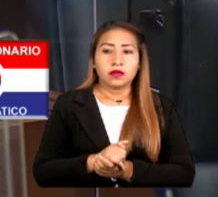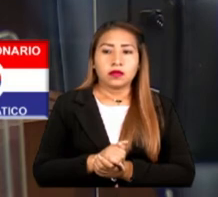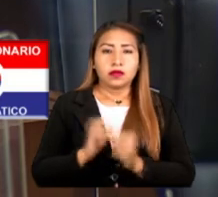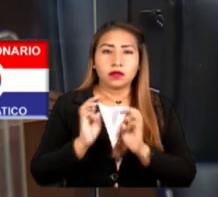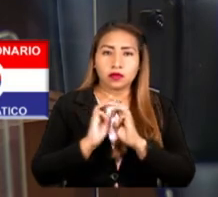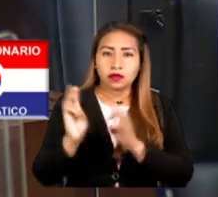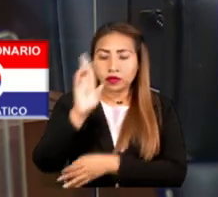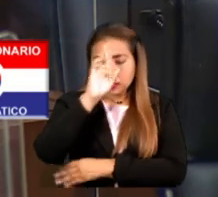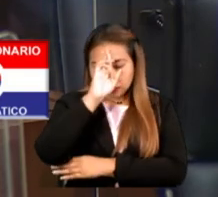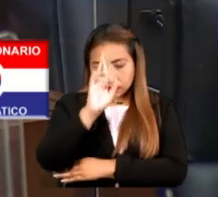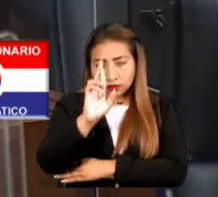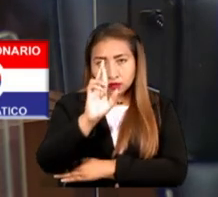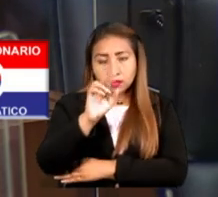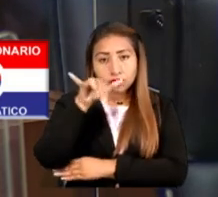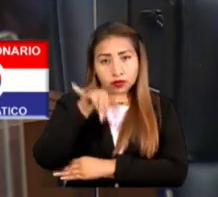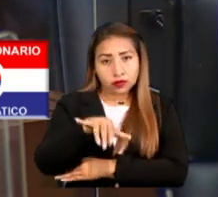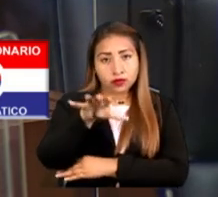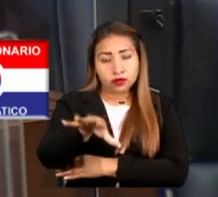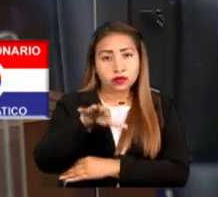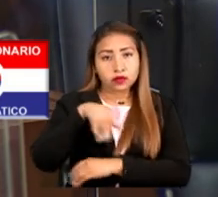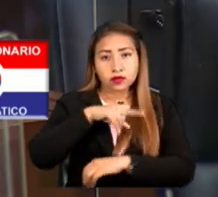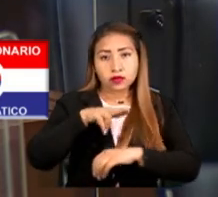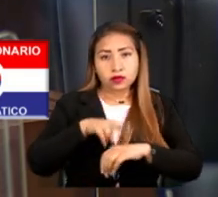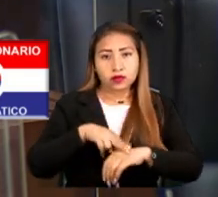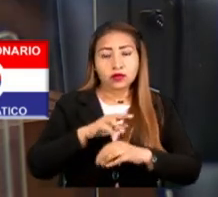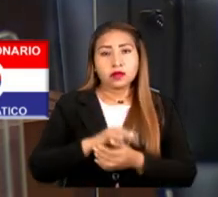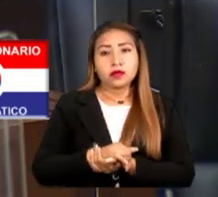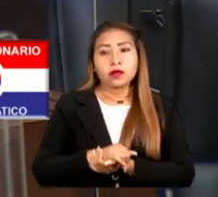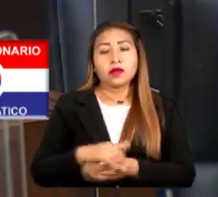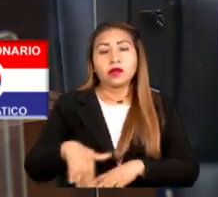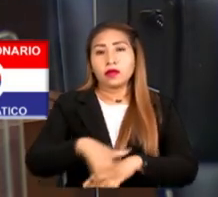a este honorable pleno se sirvan